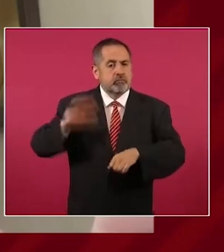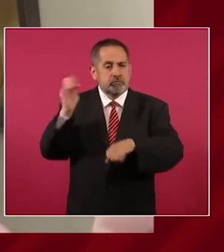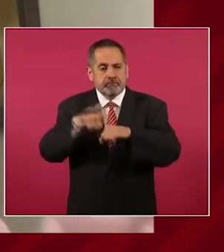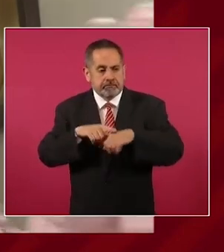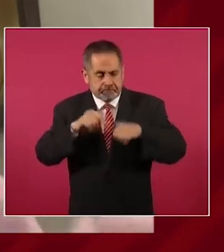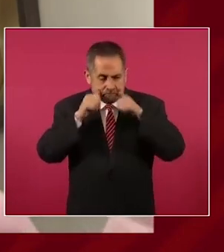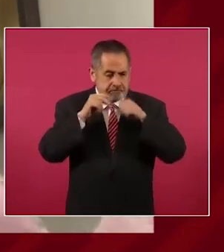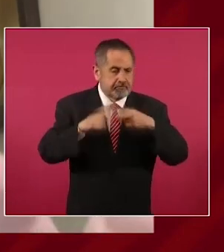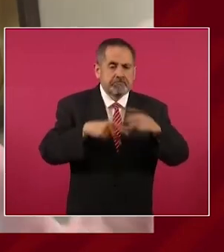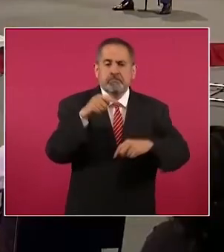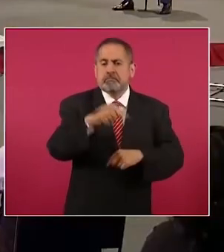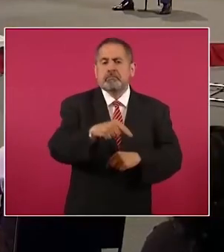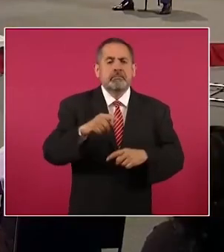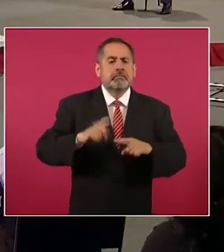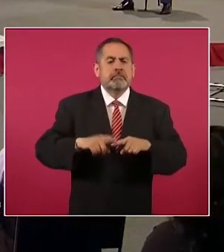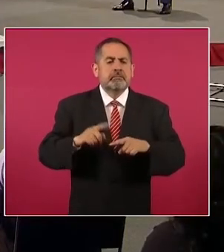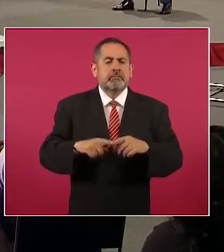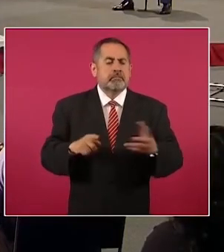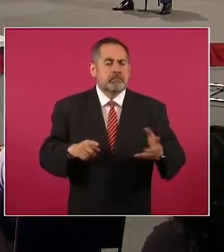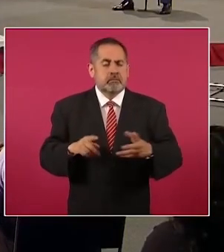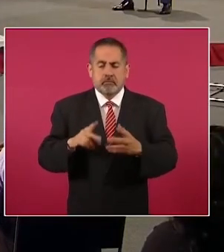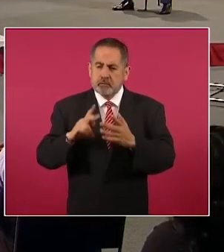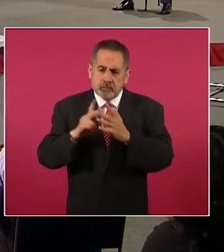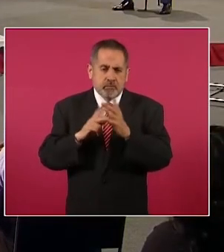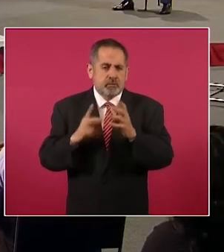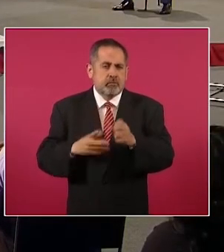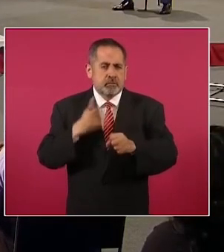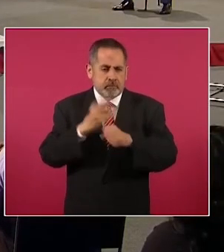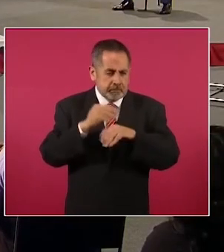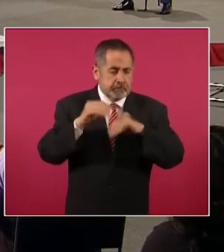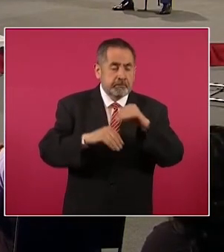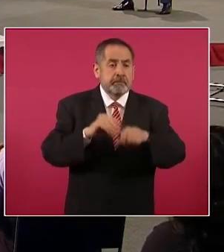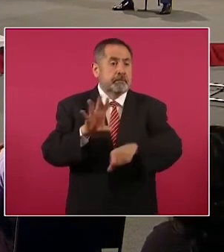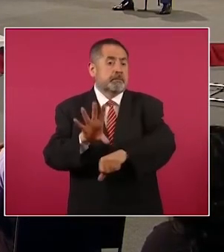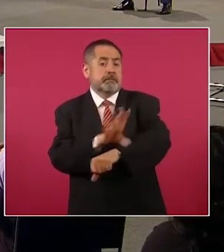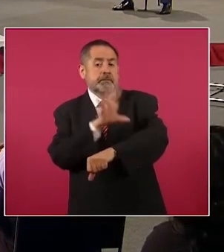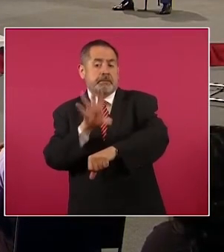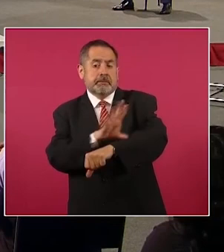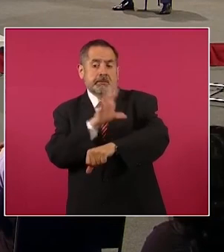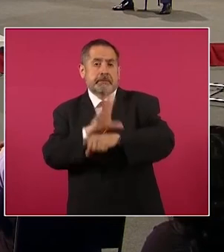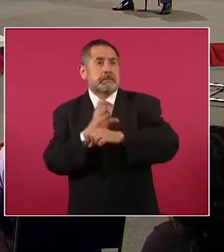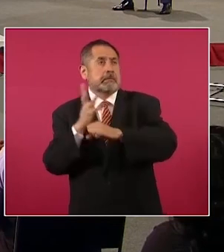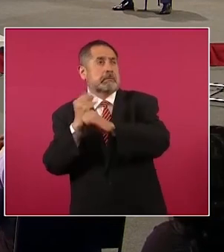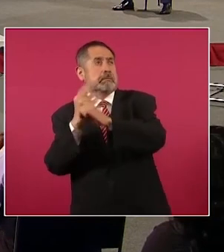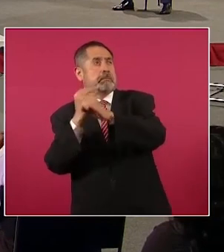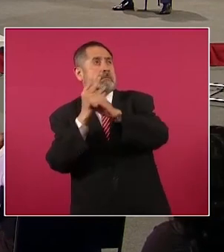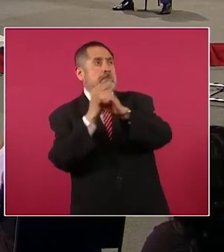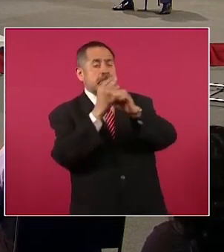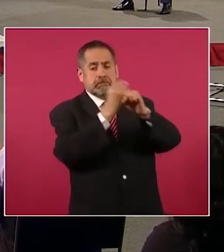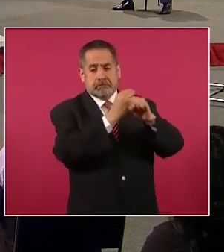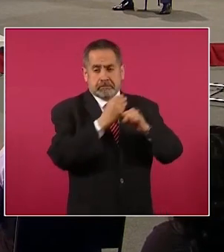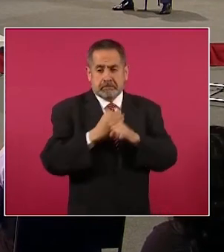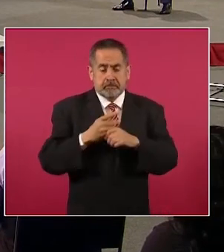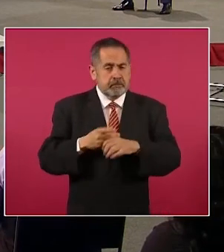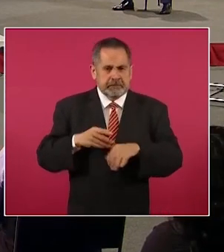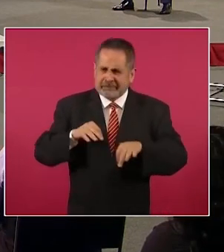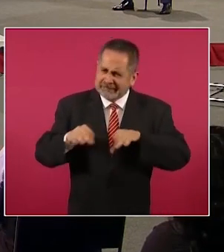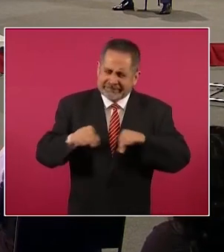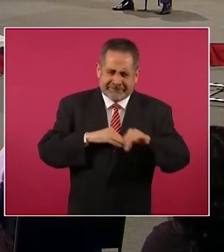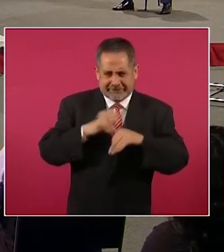federal es la reinstalación del servicio eléctrico, que trabaja de una manera